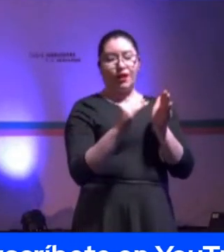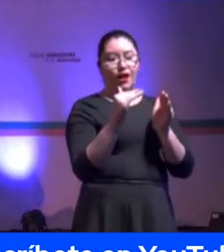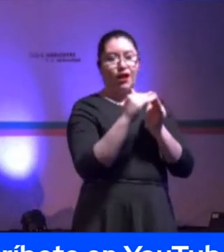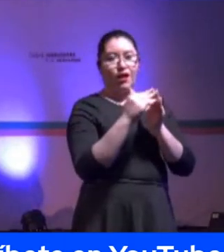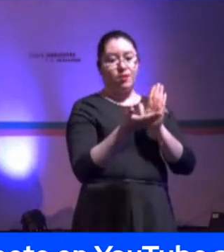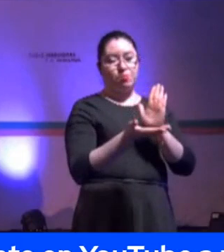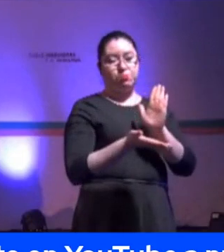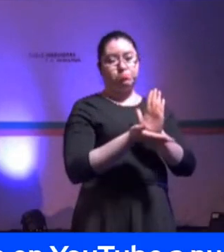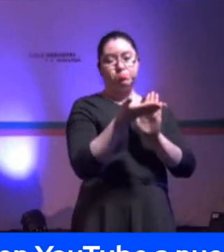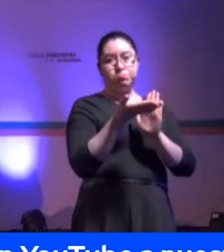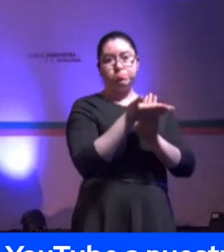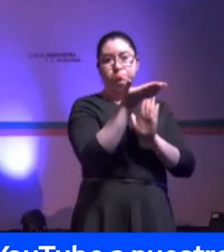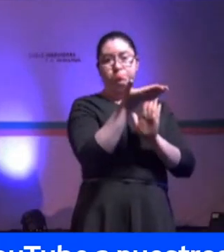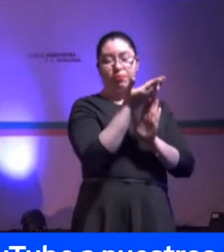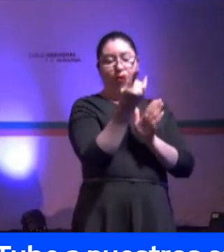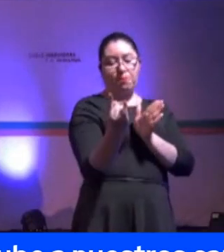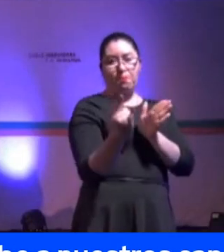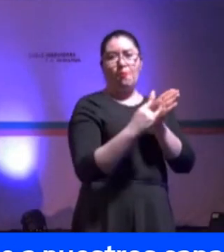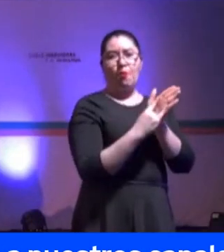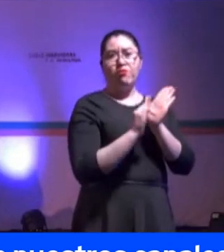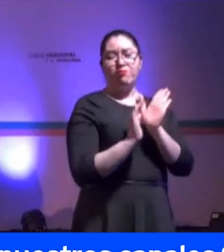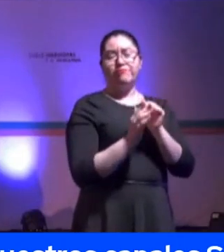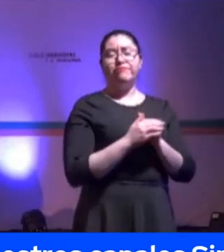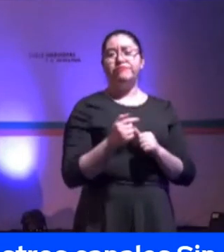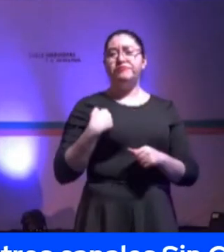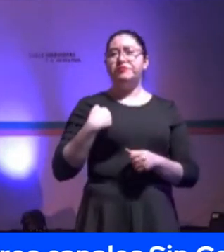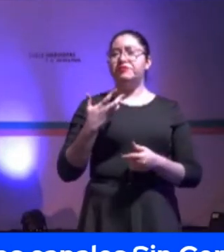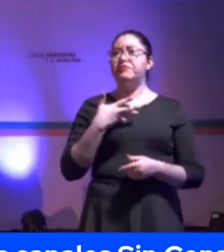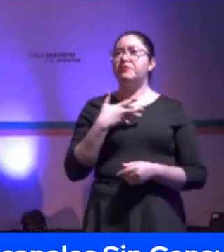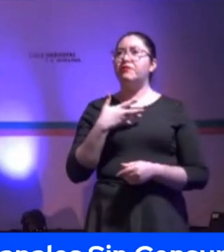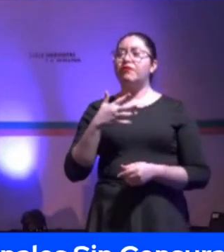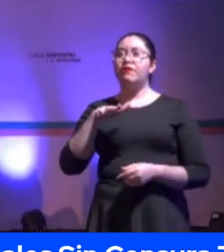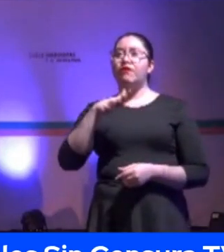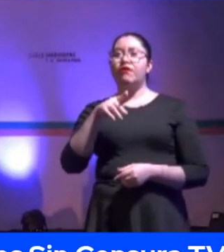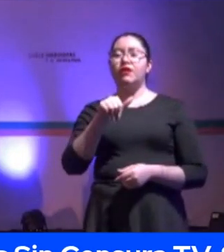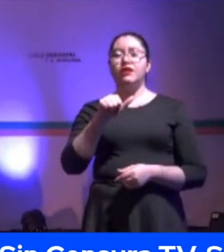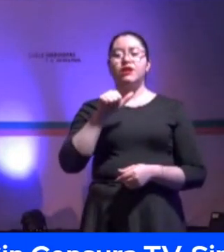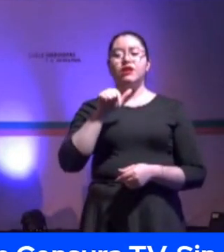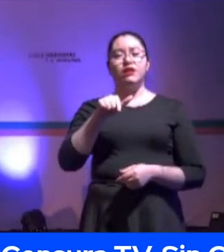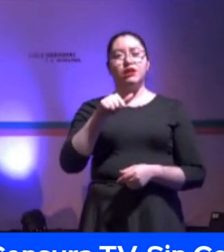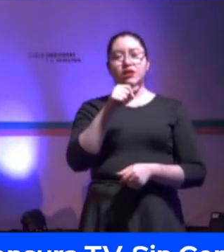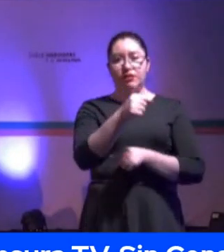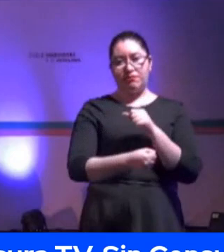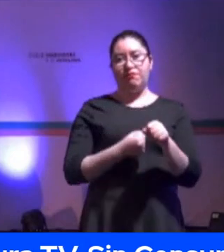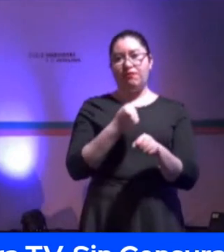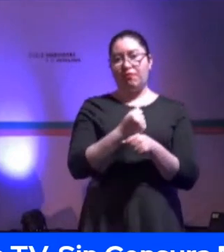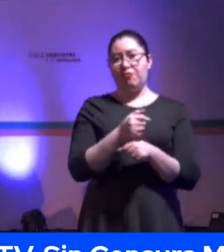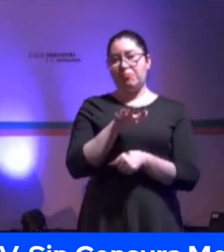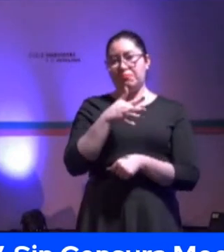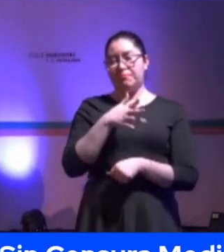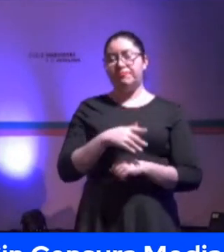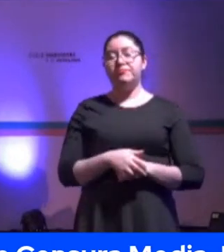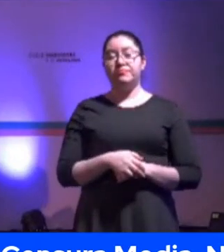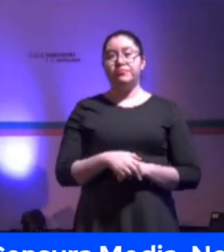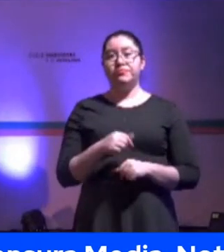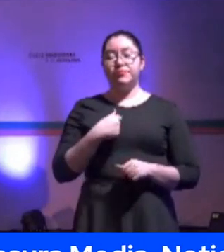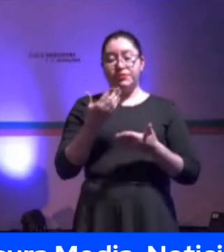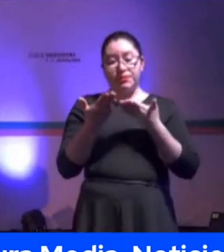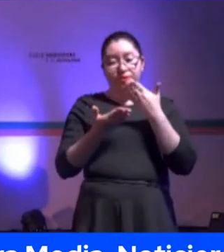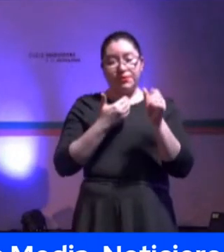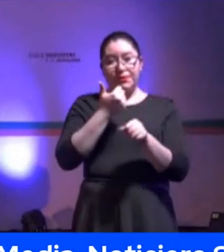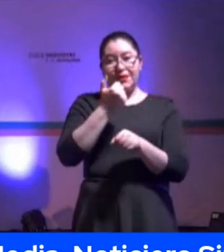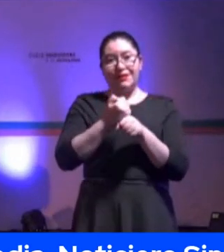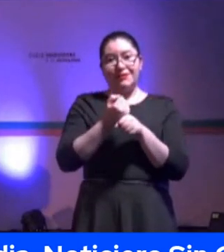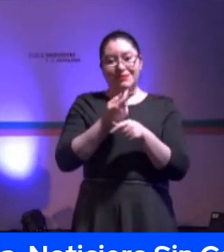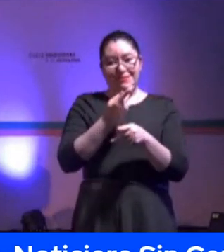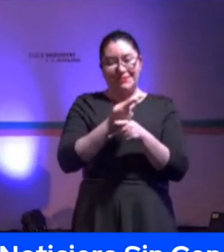construcción. En esos momentos yo tenía alrededor de 17 años y estudiaba el sexto semestre